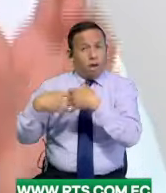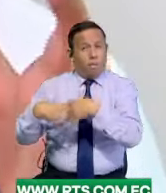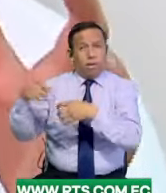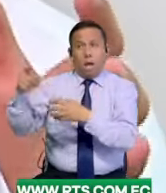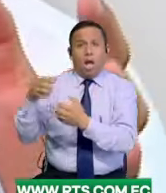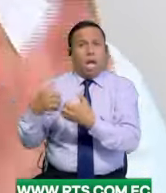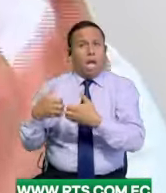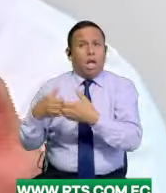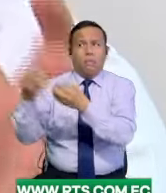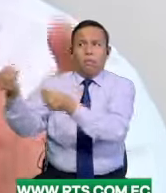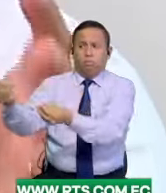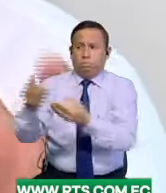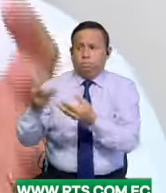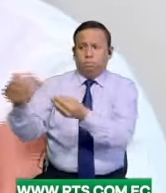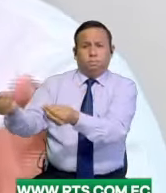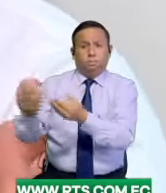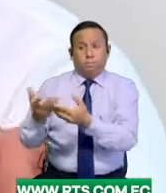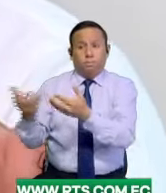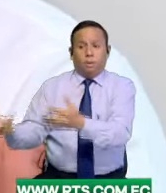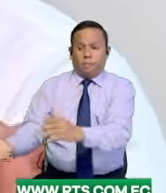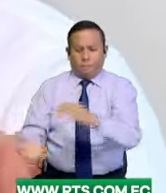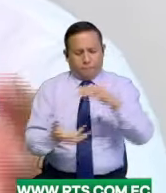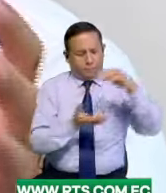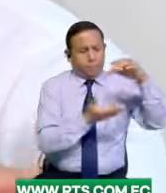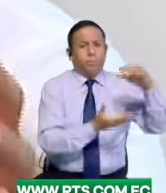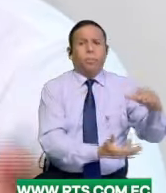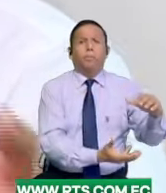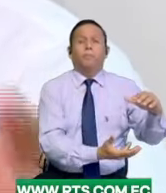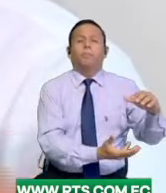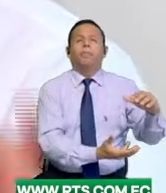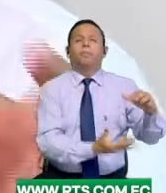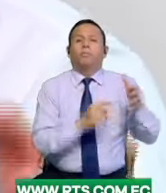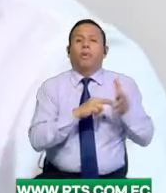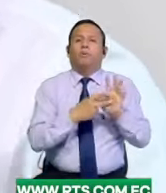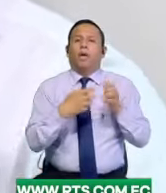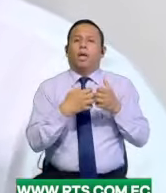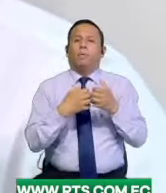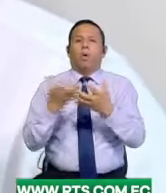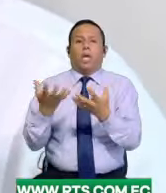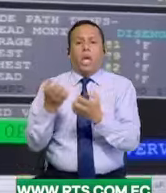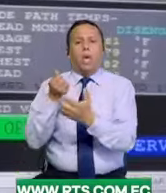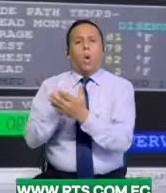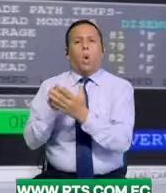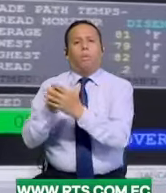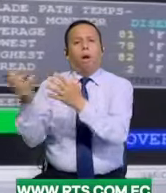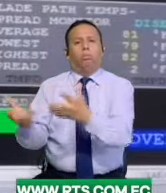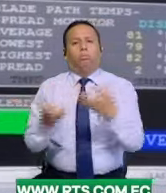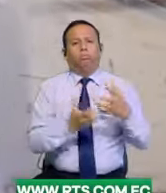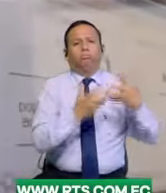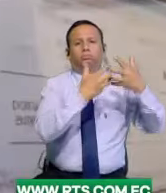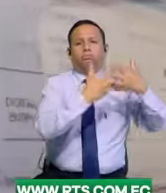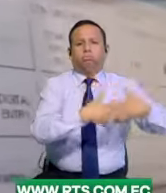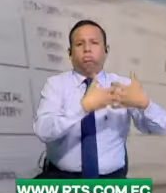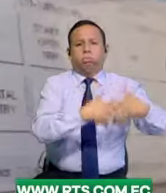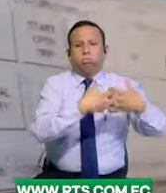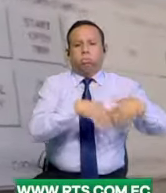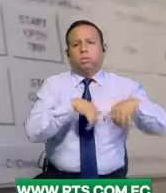ya los ensamblan y esas unidades están listas y esos son los equipos que estamos queriendo comprar ahora informó ma